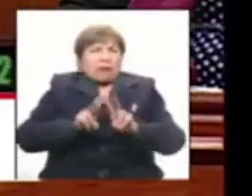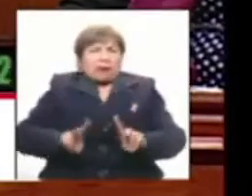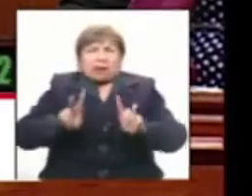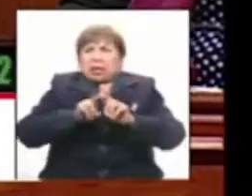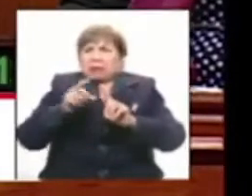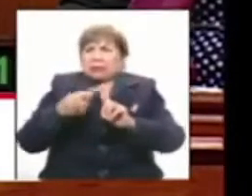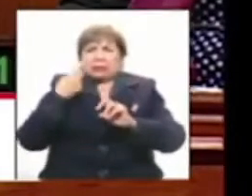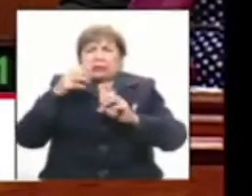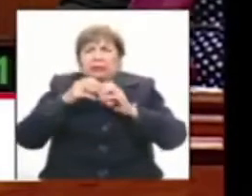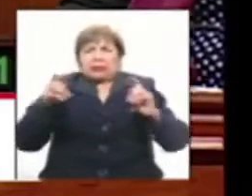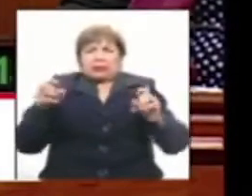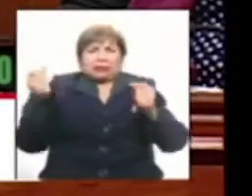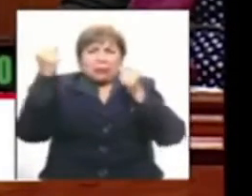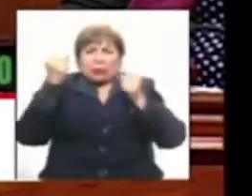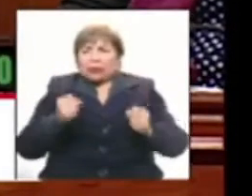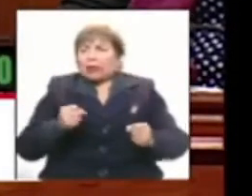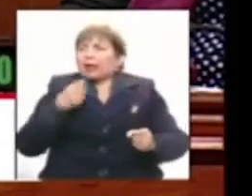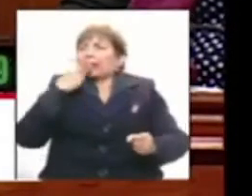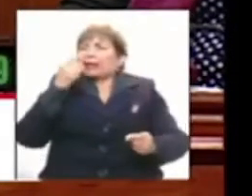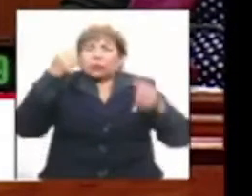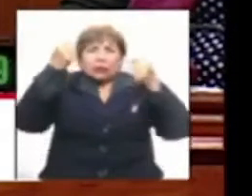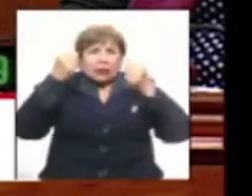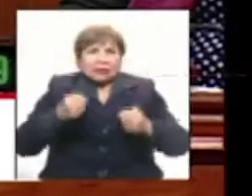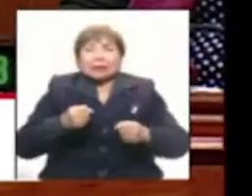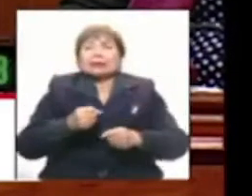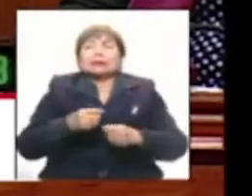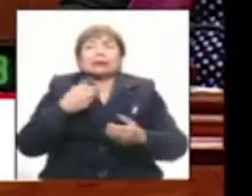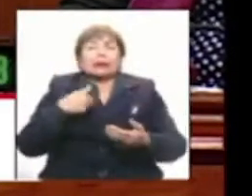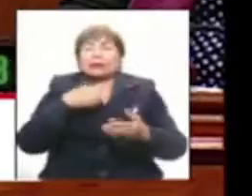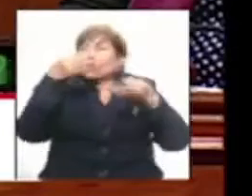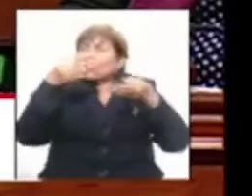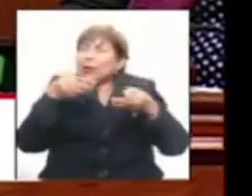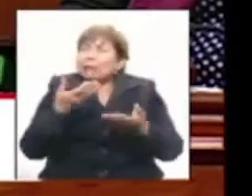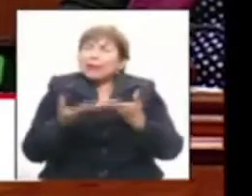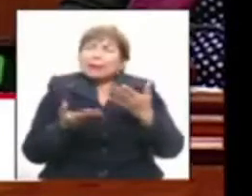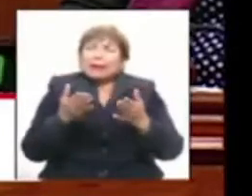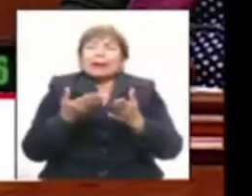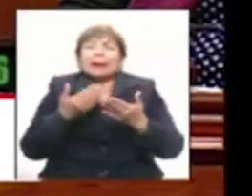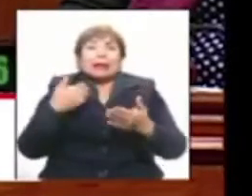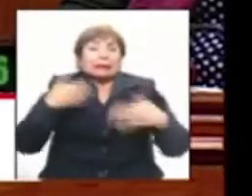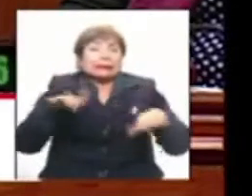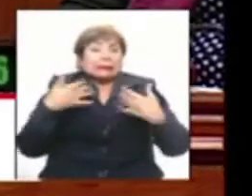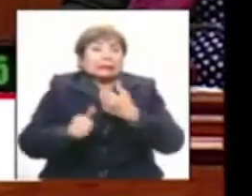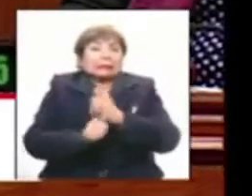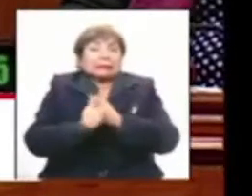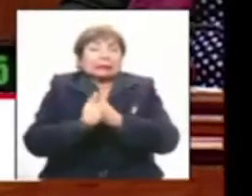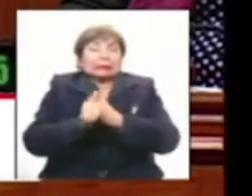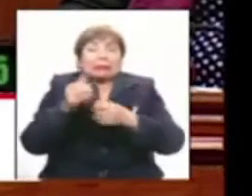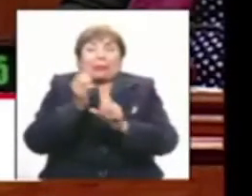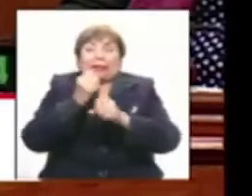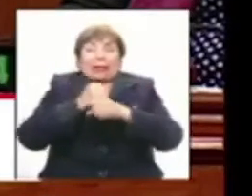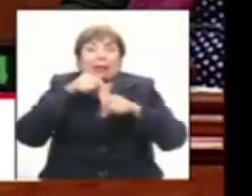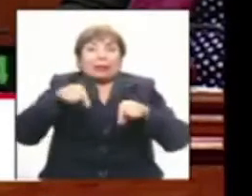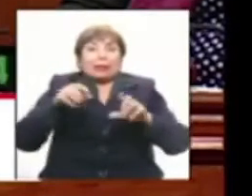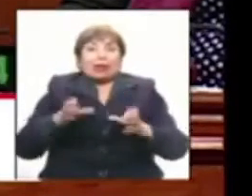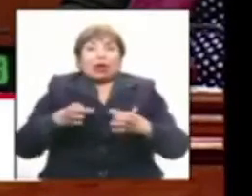el principio de separación de poderes, que es una decisión que seguramente genera un precedente peligroso para la labor del